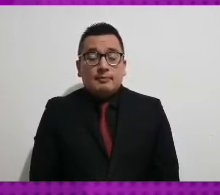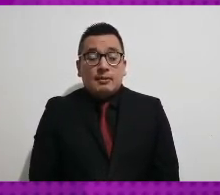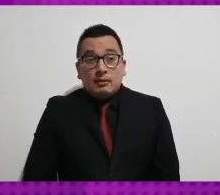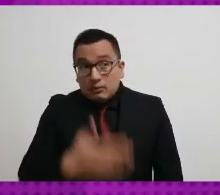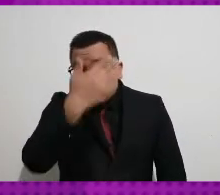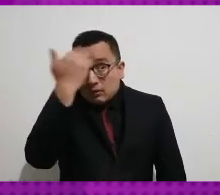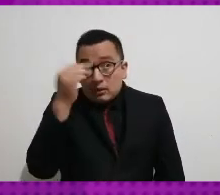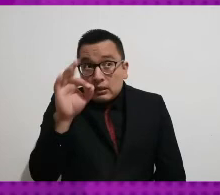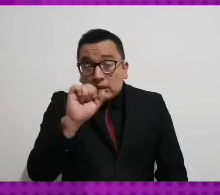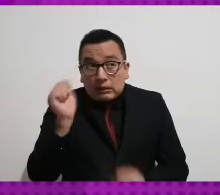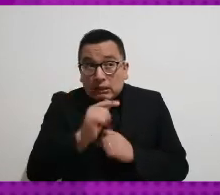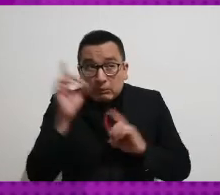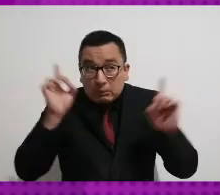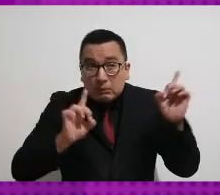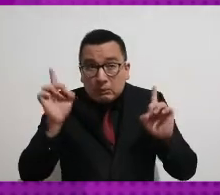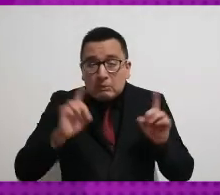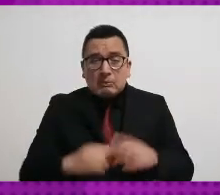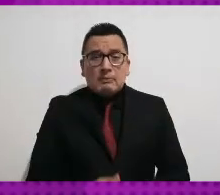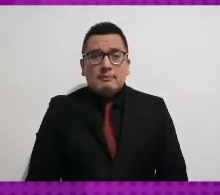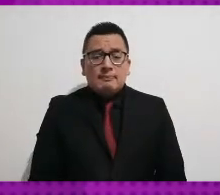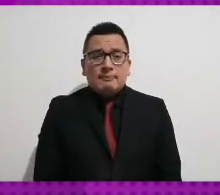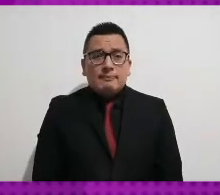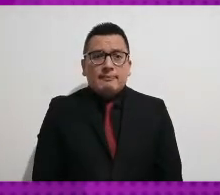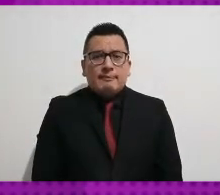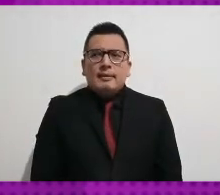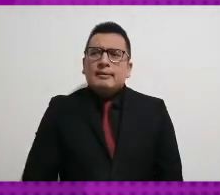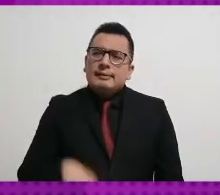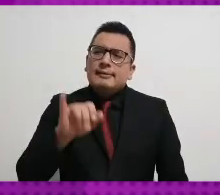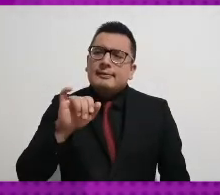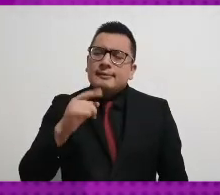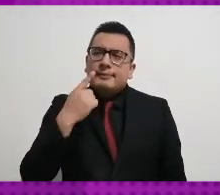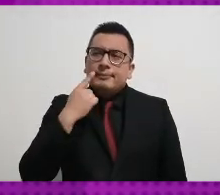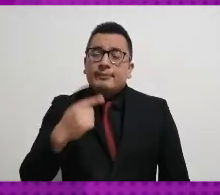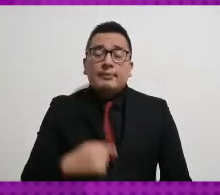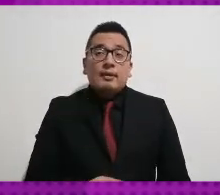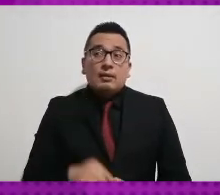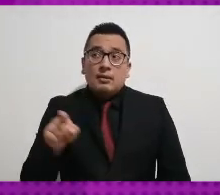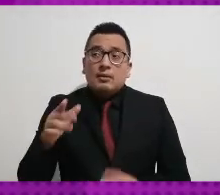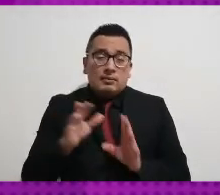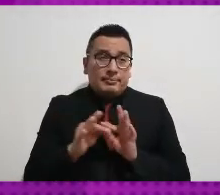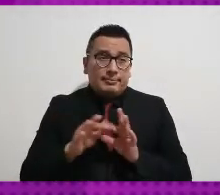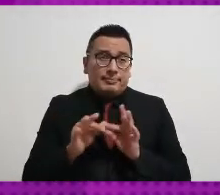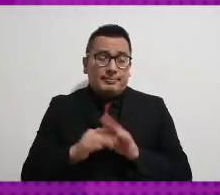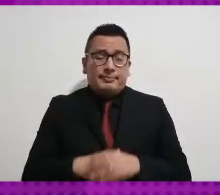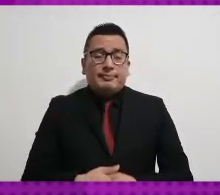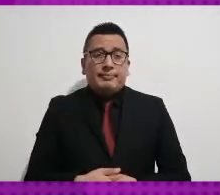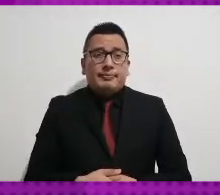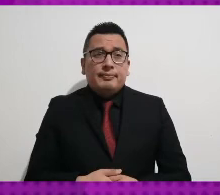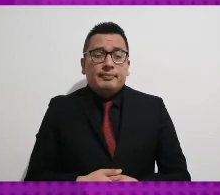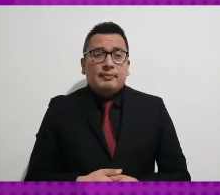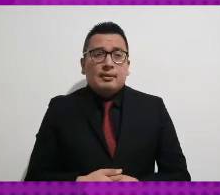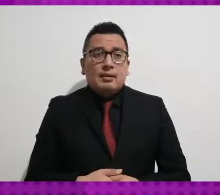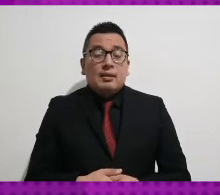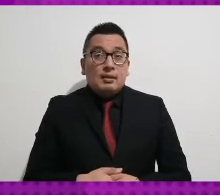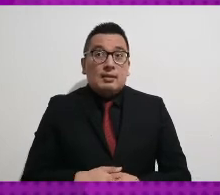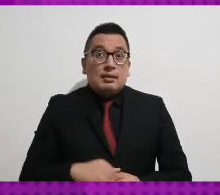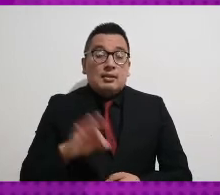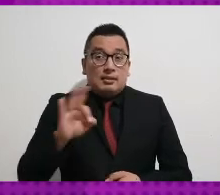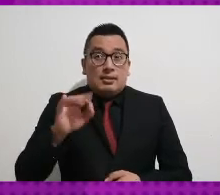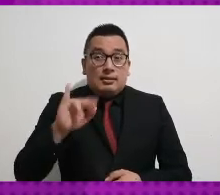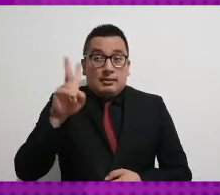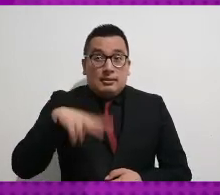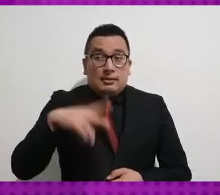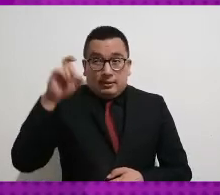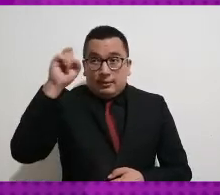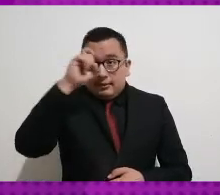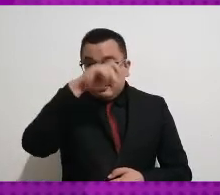No sé si quiera alguna pregunta sobre este tema que estamos platicando. Sí, me gustaría destacar eso que ahorita mencionó usted. Si bien es